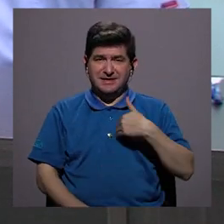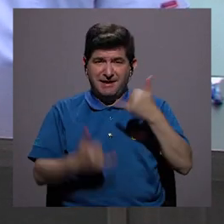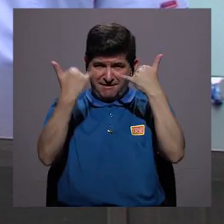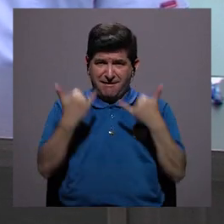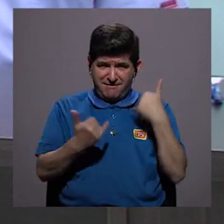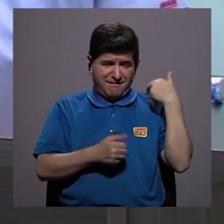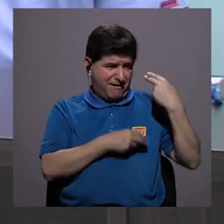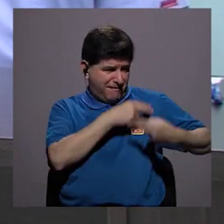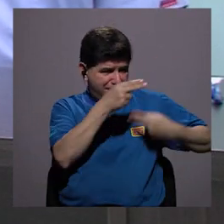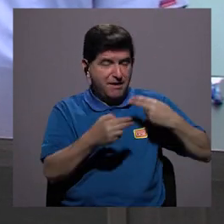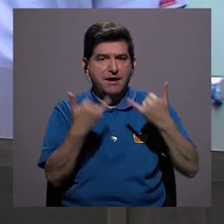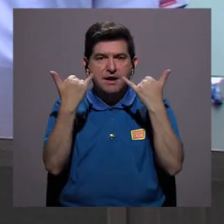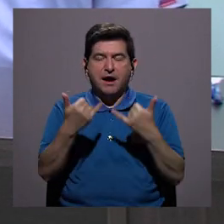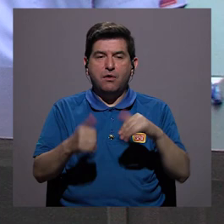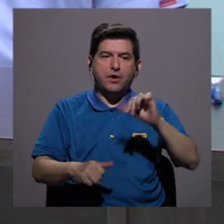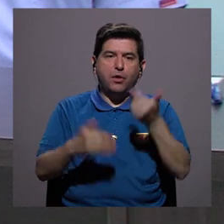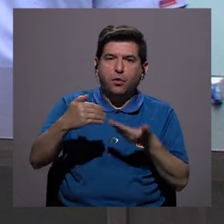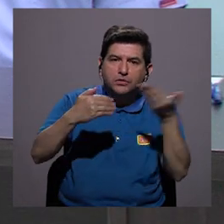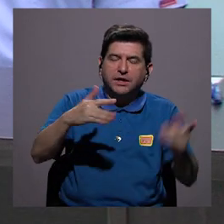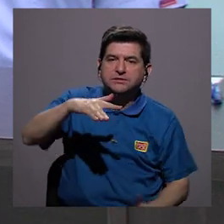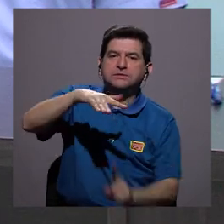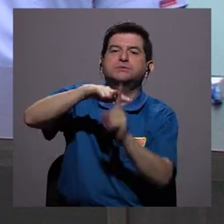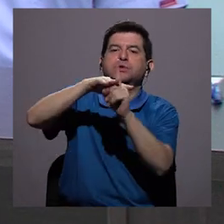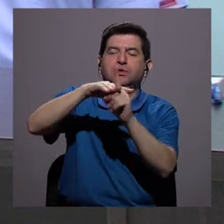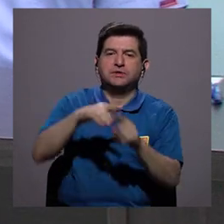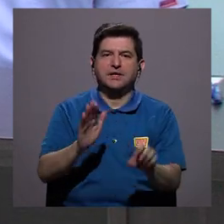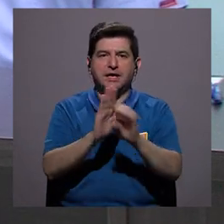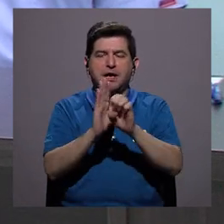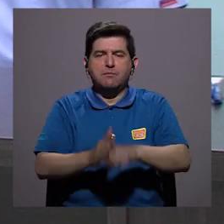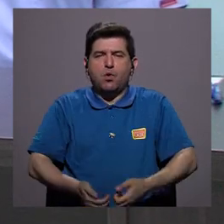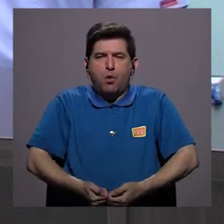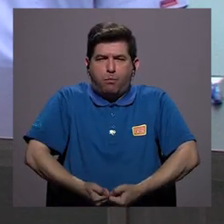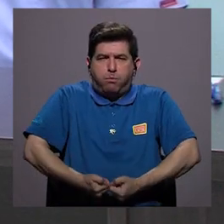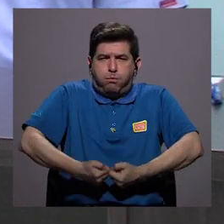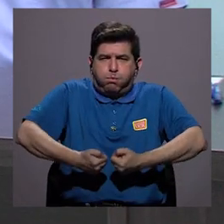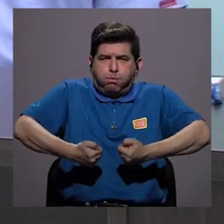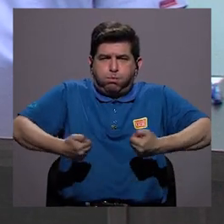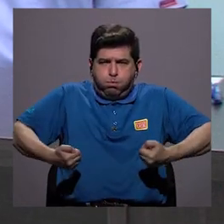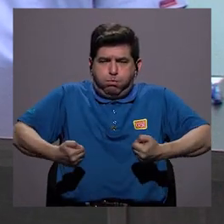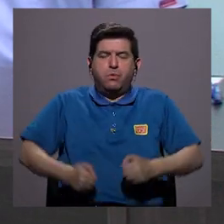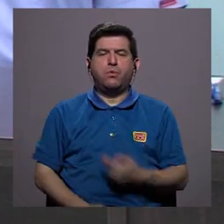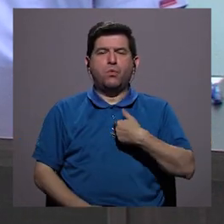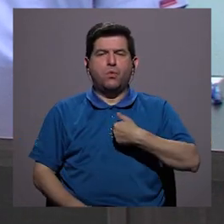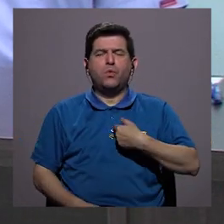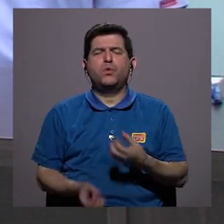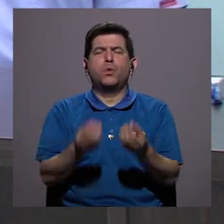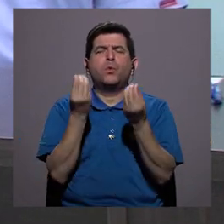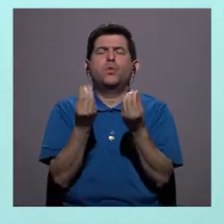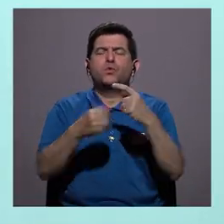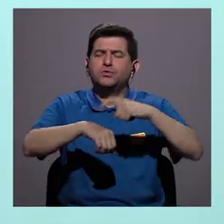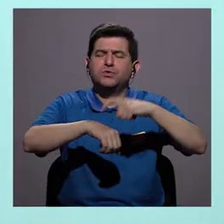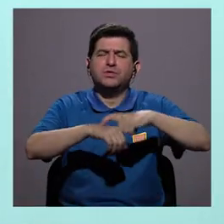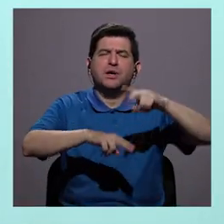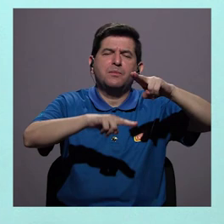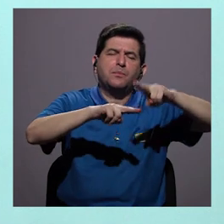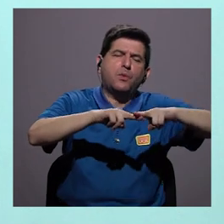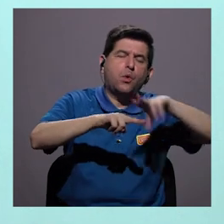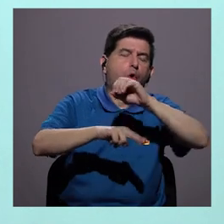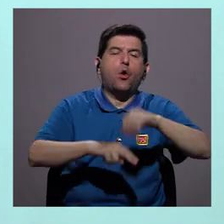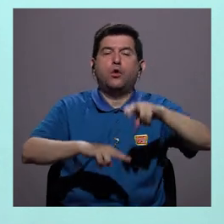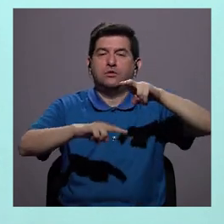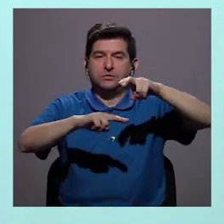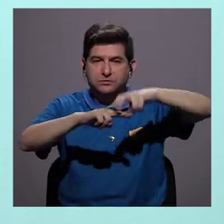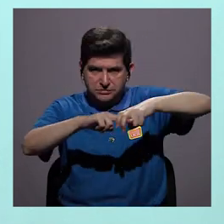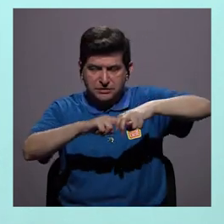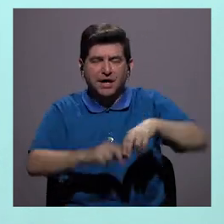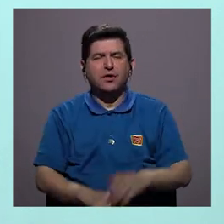factor predisponente y se suman factores precipitantes tales como el sobrepeso, el estar mucho de pie o mucho sentado durante